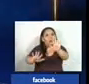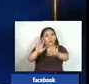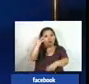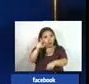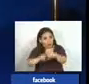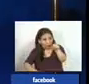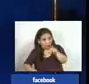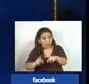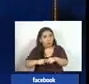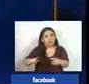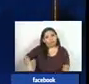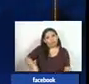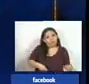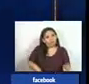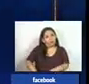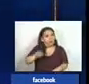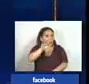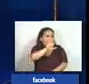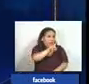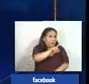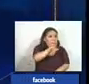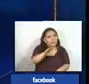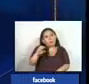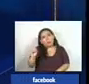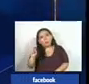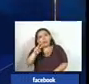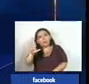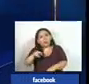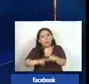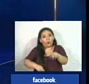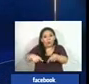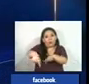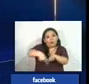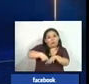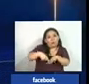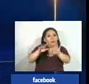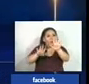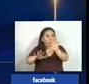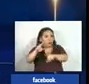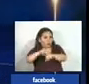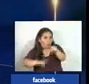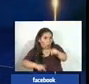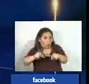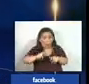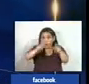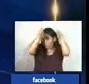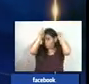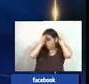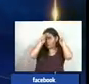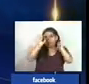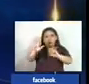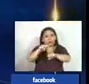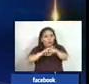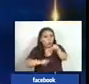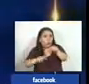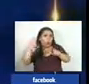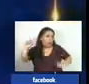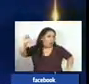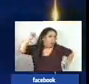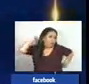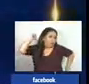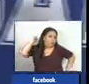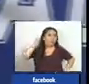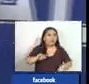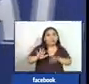trajes típicos entre 15 y 25 dólares sandalias en 10 dólares gorras en 5 dólares y toallas de hasta